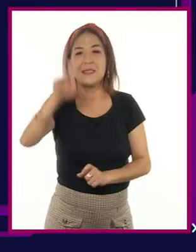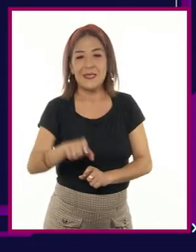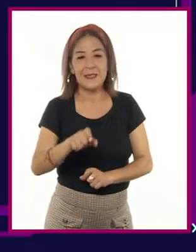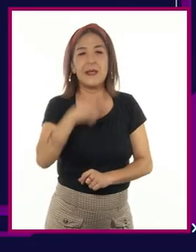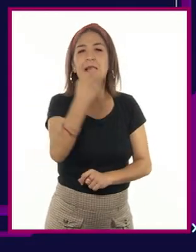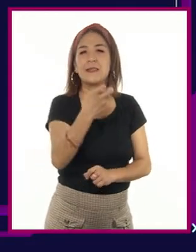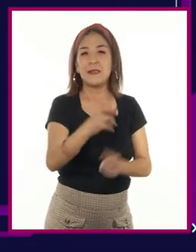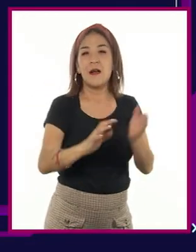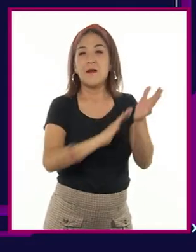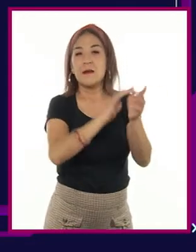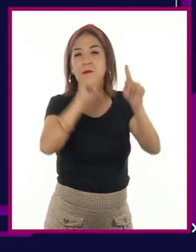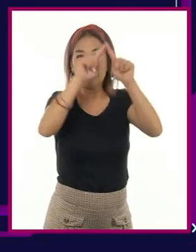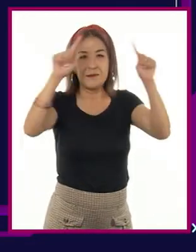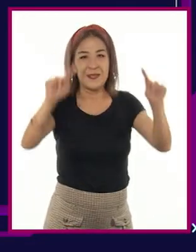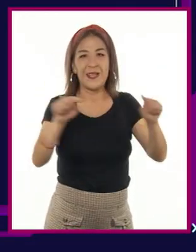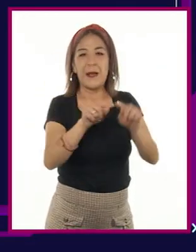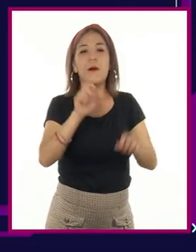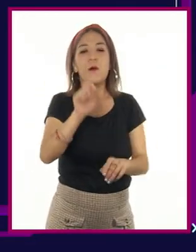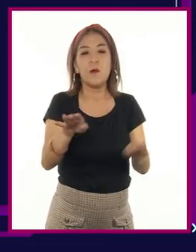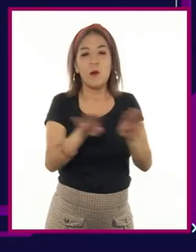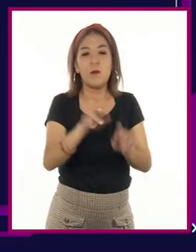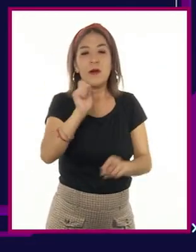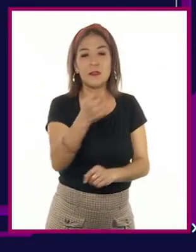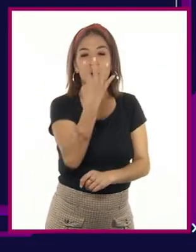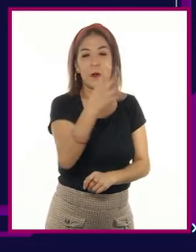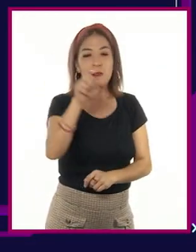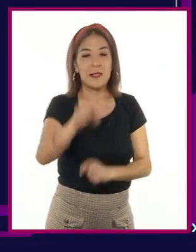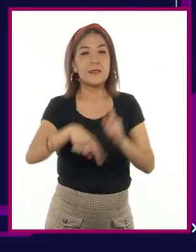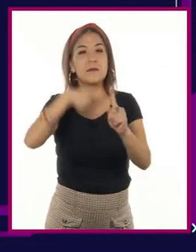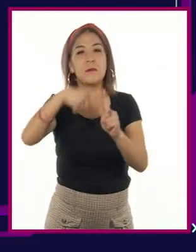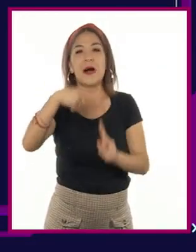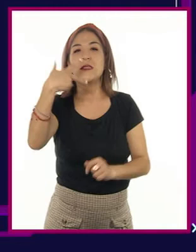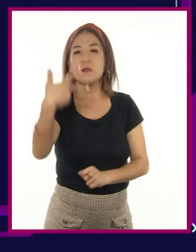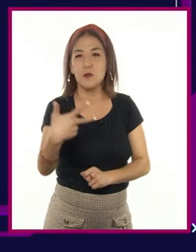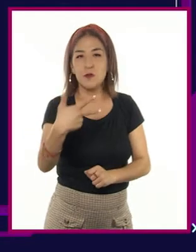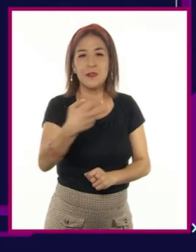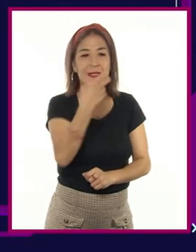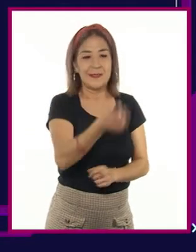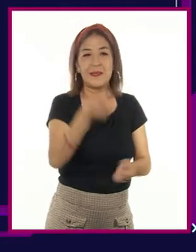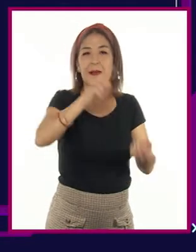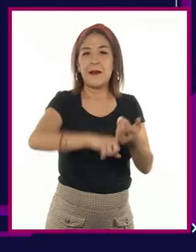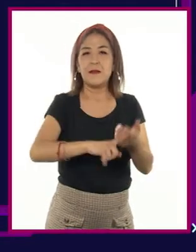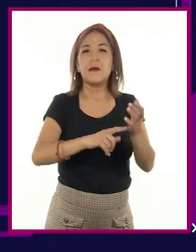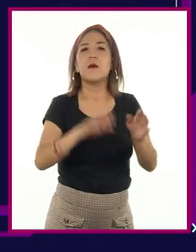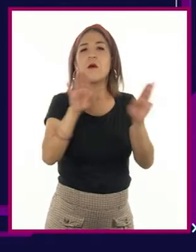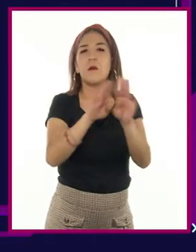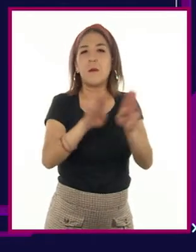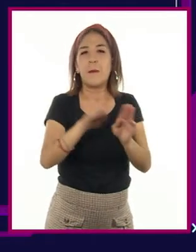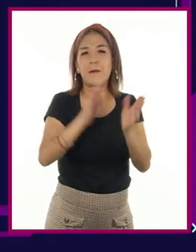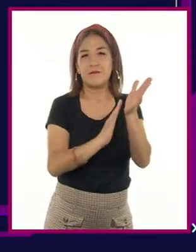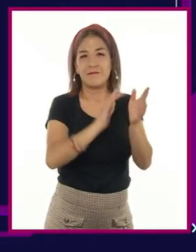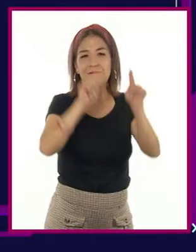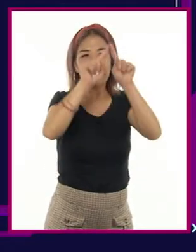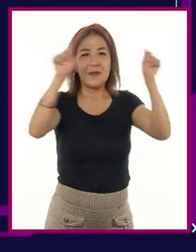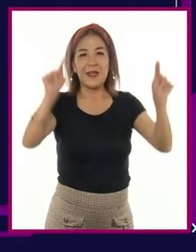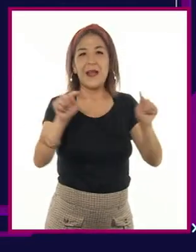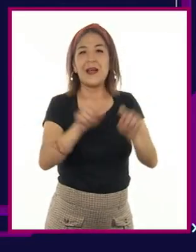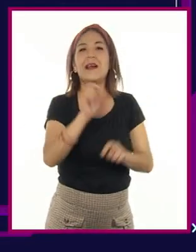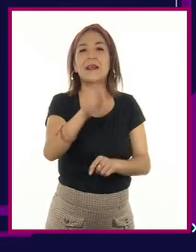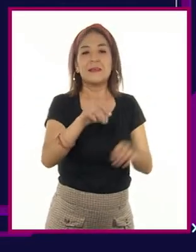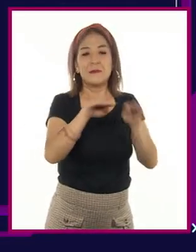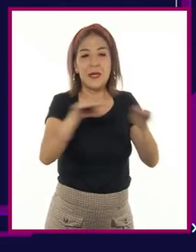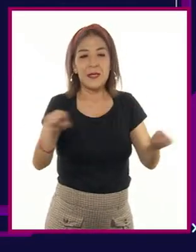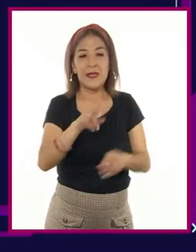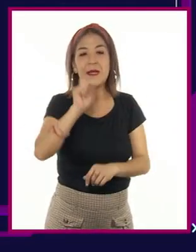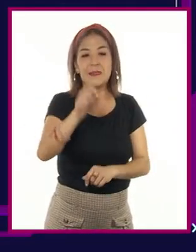es igual a 4 x + 8 como se sabe que el perímetro es igual a 36 se plantea la ecuación 4x